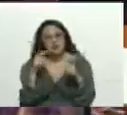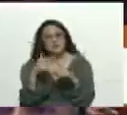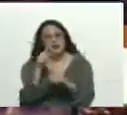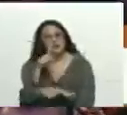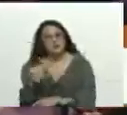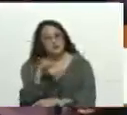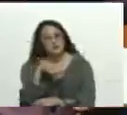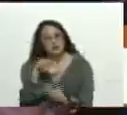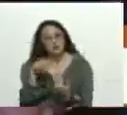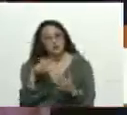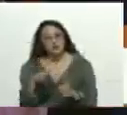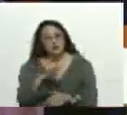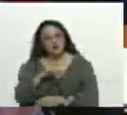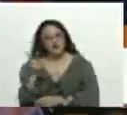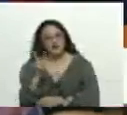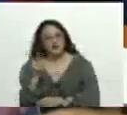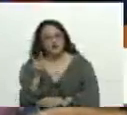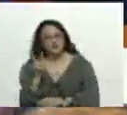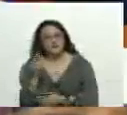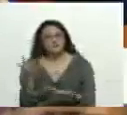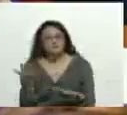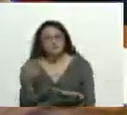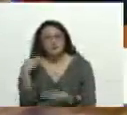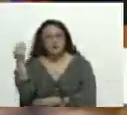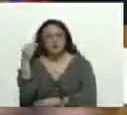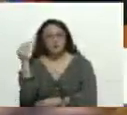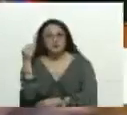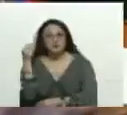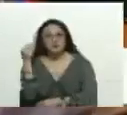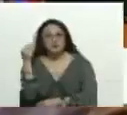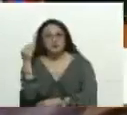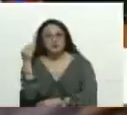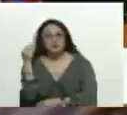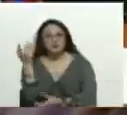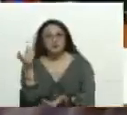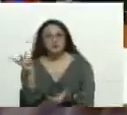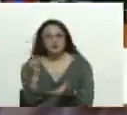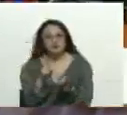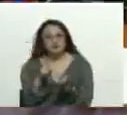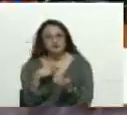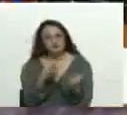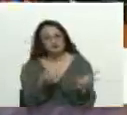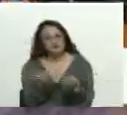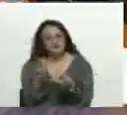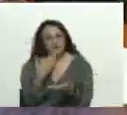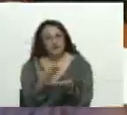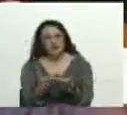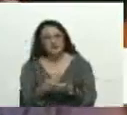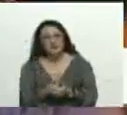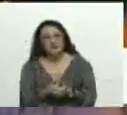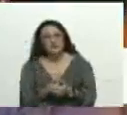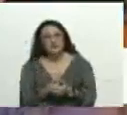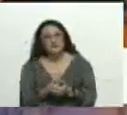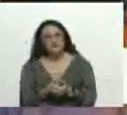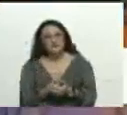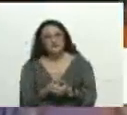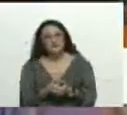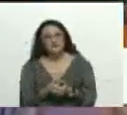revolucionario de Venezuela Y entonces creo para por lo menos desde que recibí esta invitación para venir que había que venir